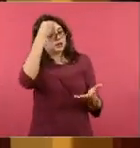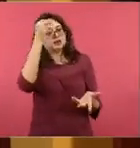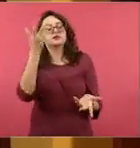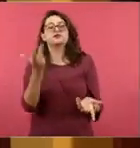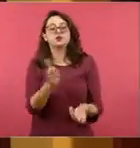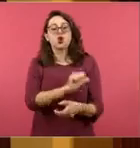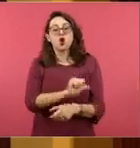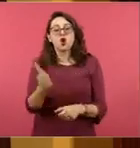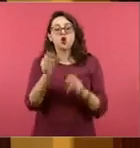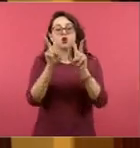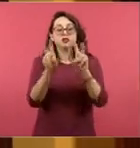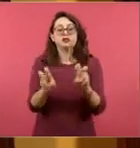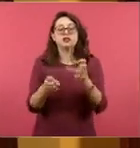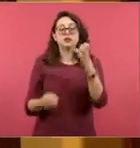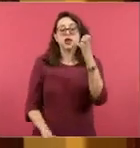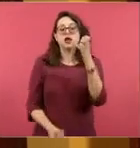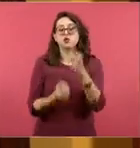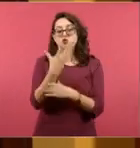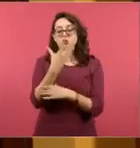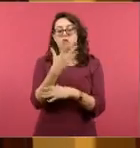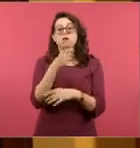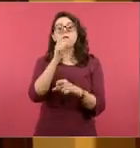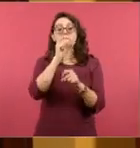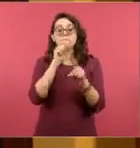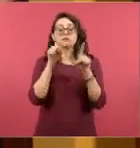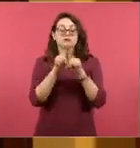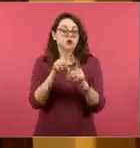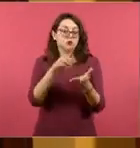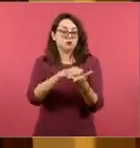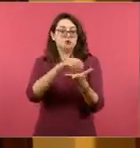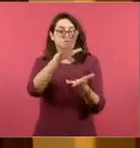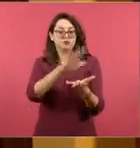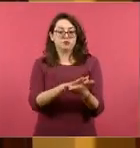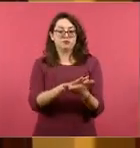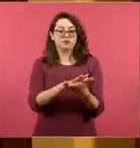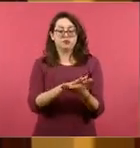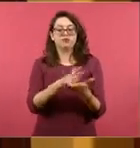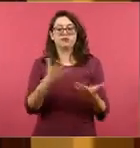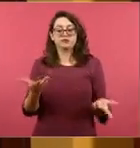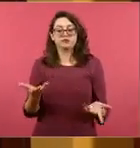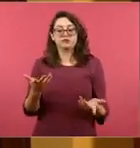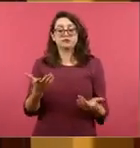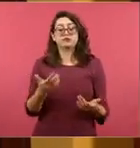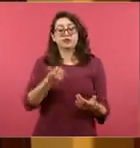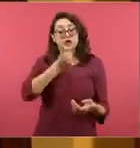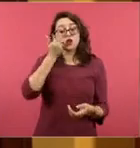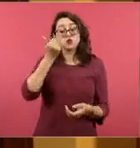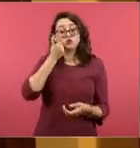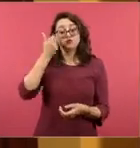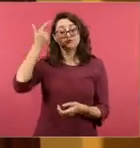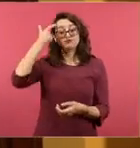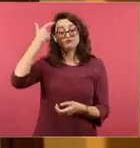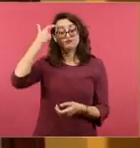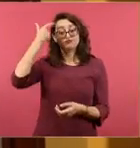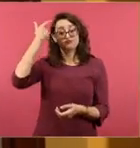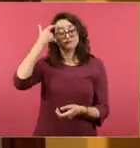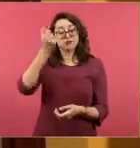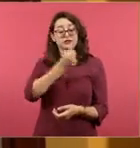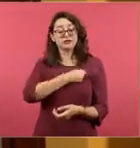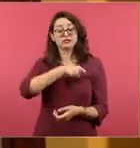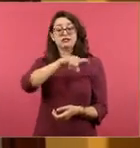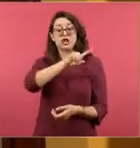sido rescatado desde la nueva escuela mexicana y que se plasma en los materiales, la salud mental y el autocuidado de